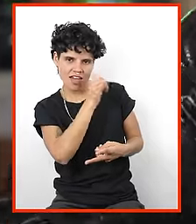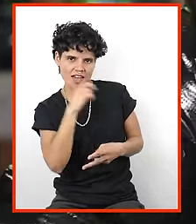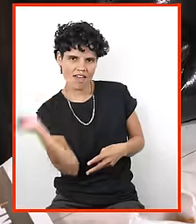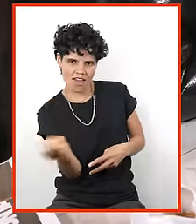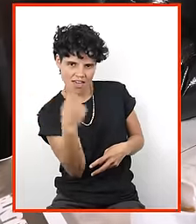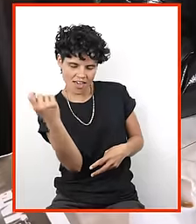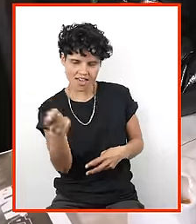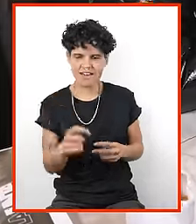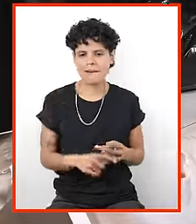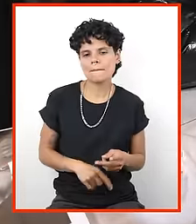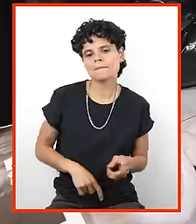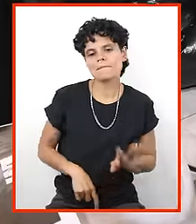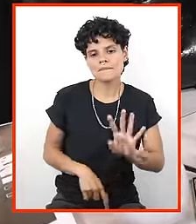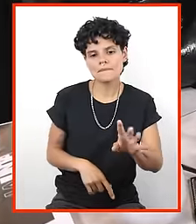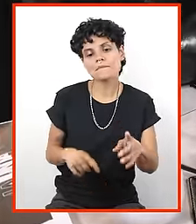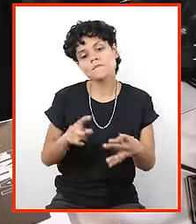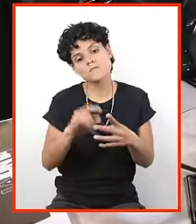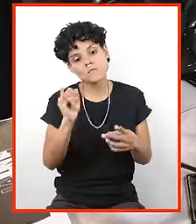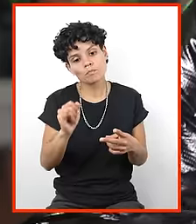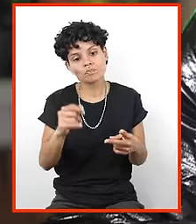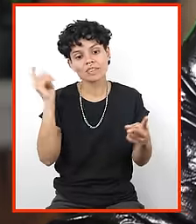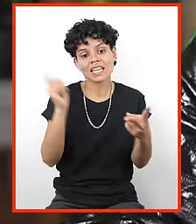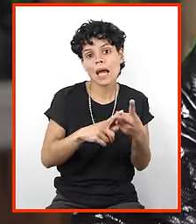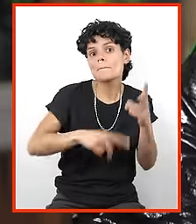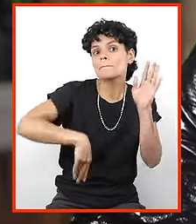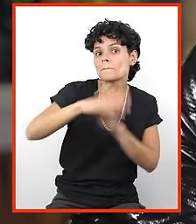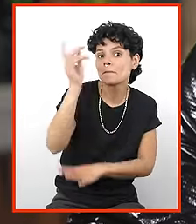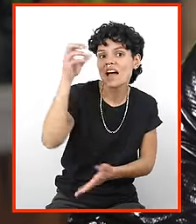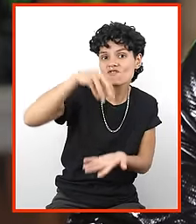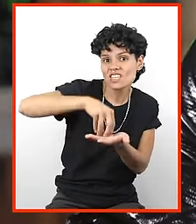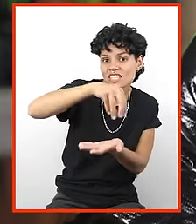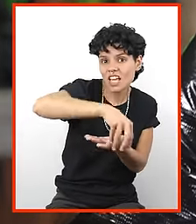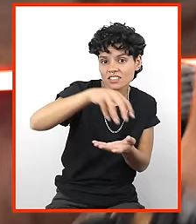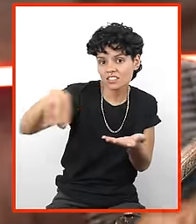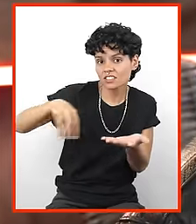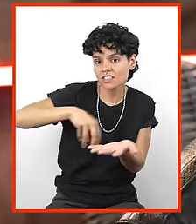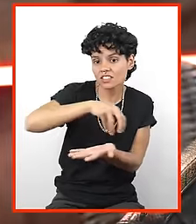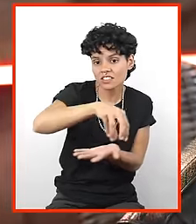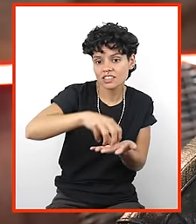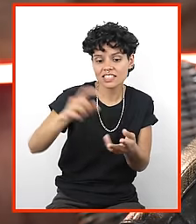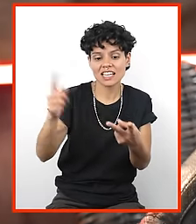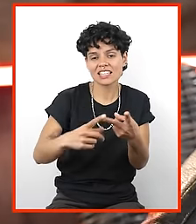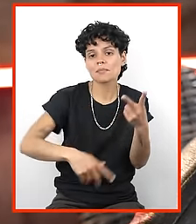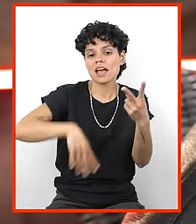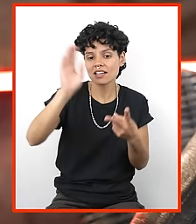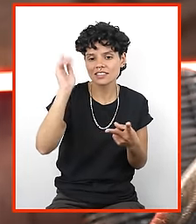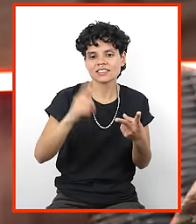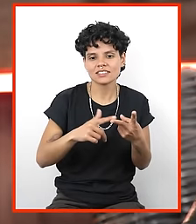con... Bueno, sí. Po. Esta es la canción depende con más fichas. Harto, depende. Esta es la canción con más fichas.